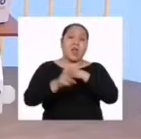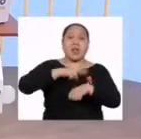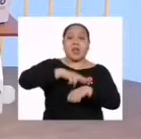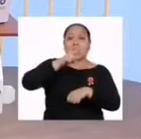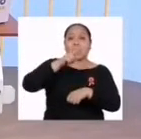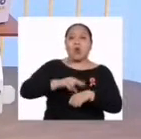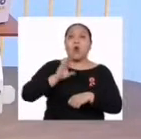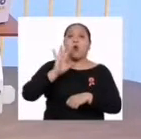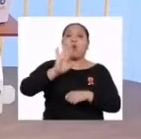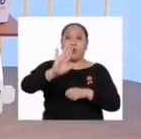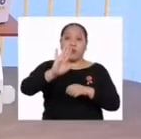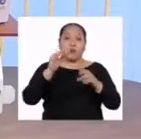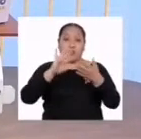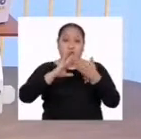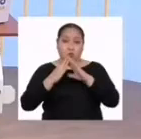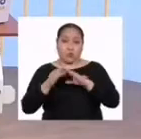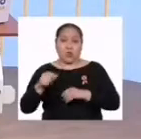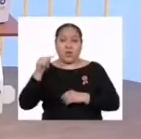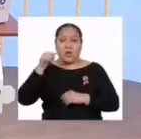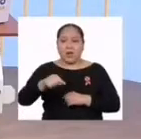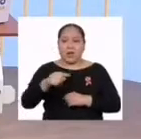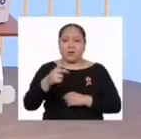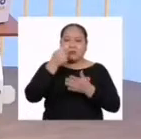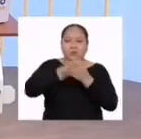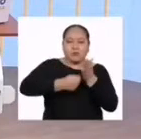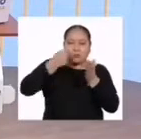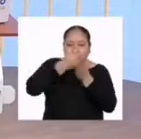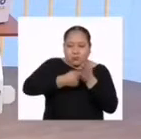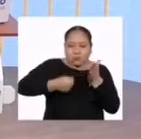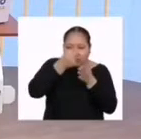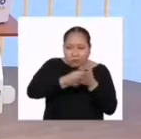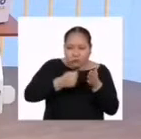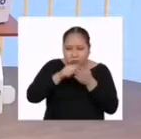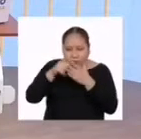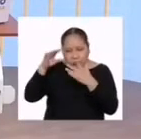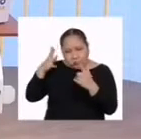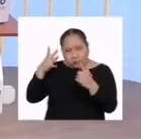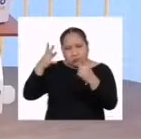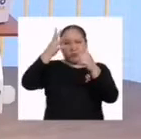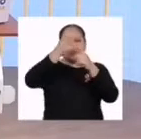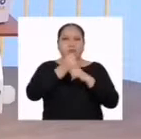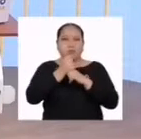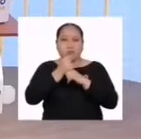o de tu localidad, cuya disciplina y tesón lo hayan llevado a cosechar